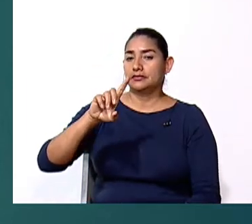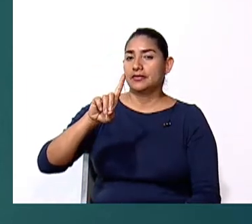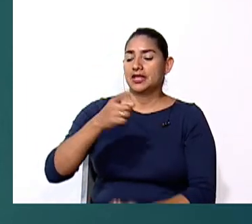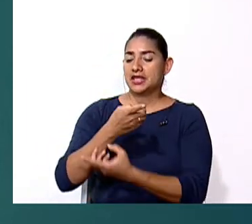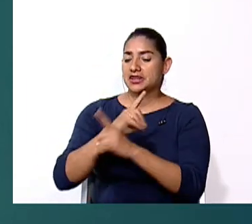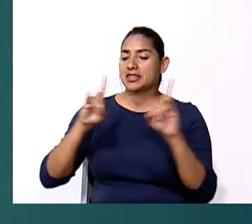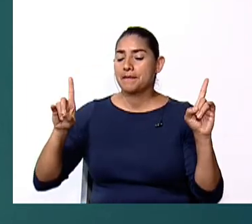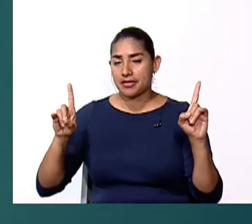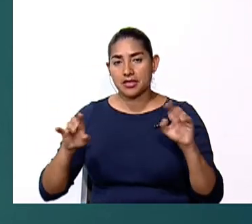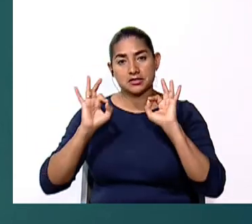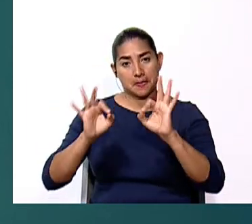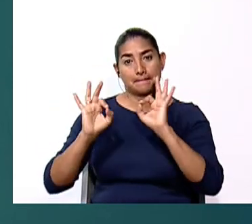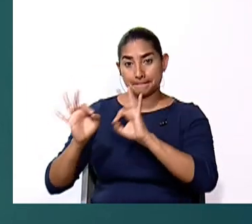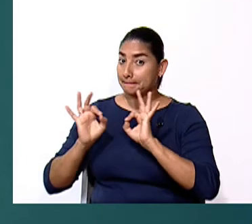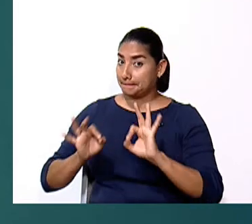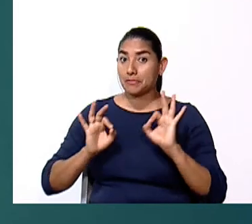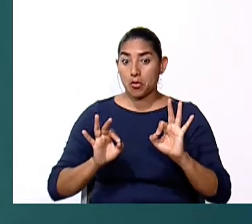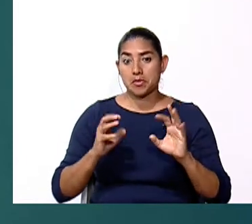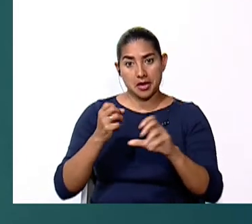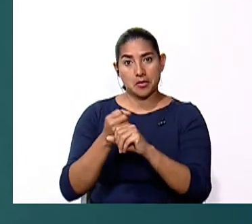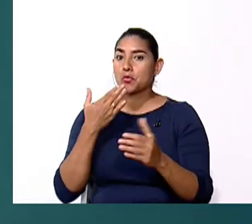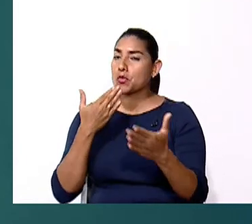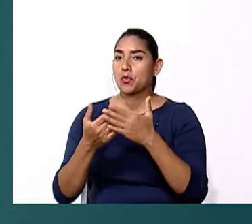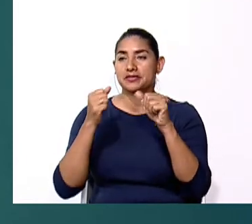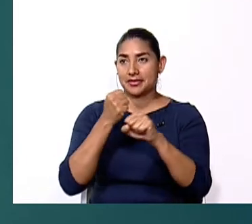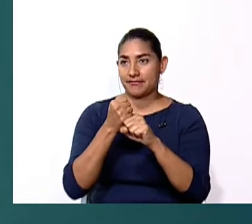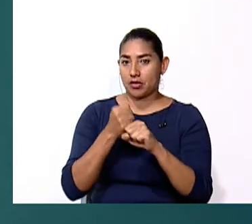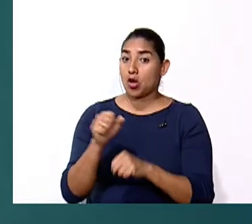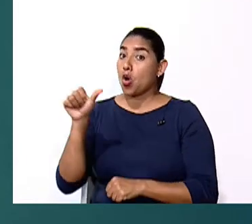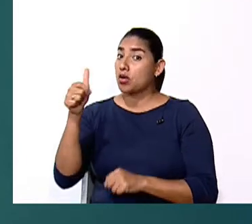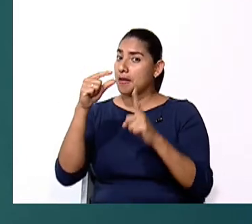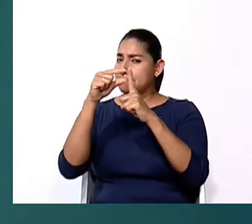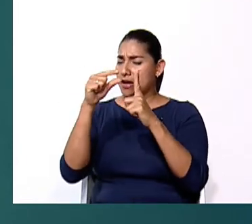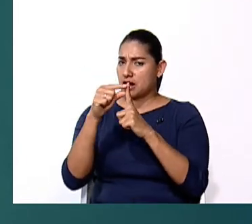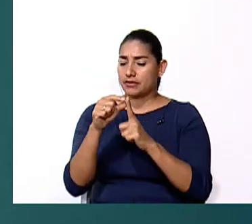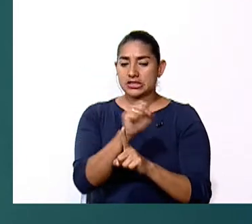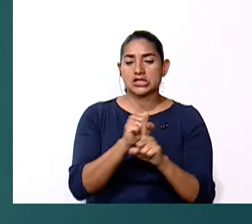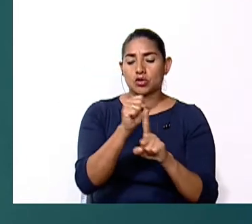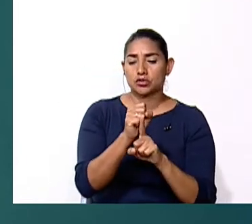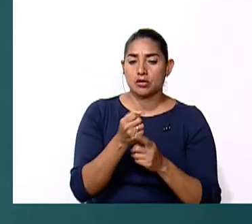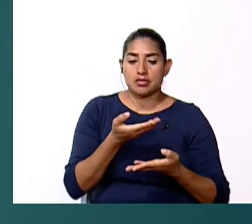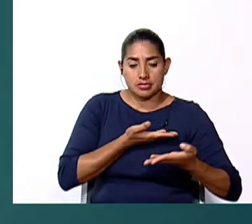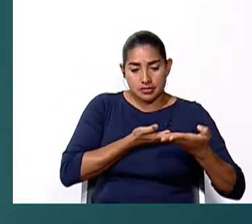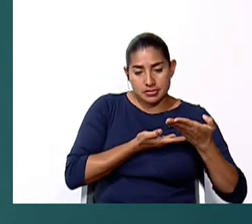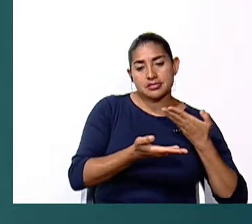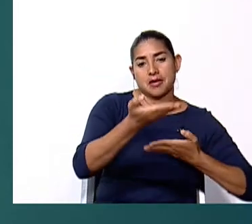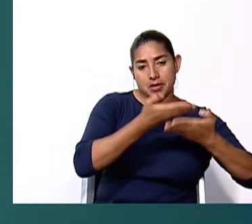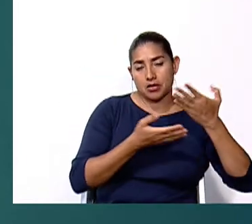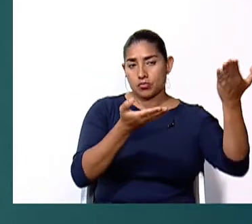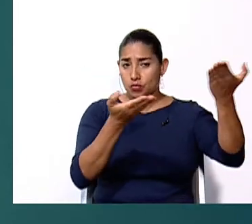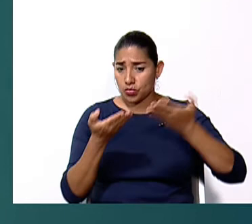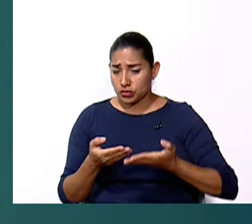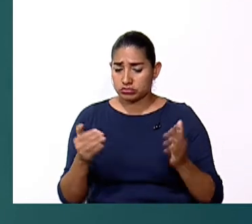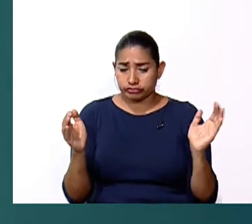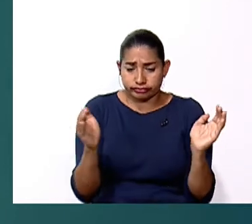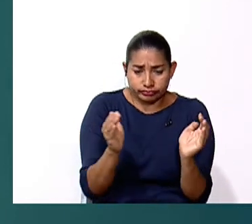persona muy difícil de dominar y después de eso fue que entonces se dio